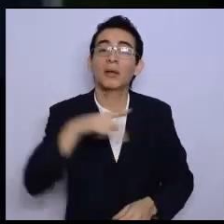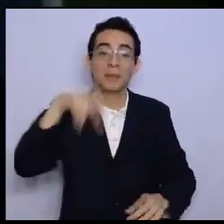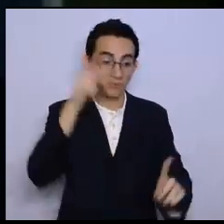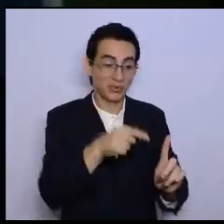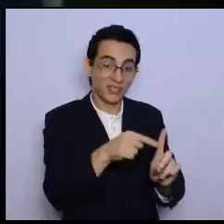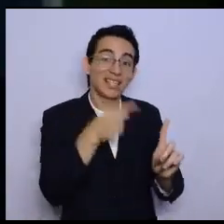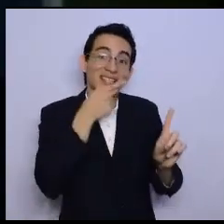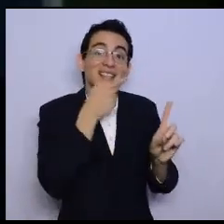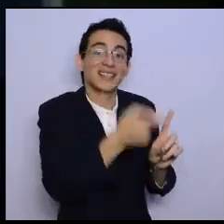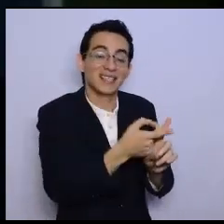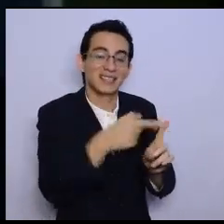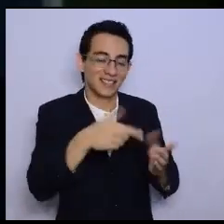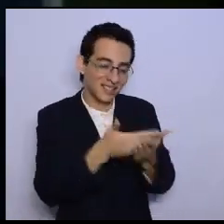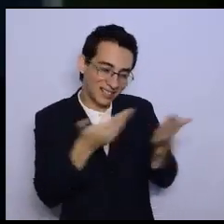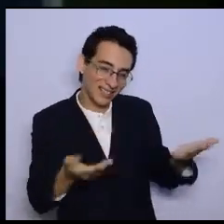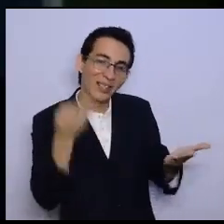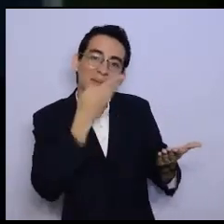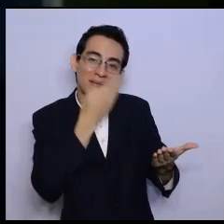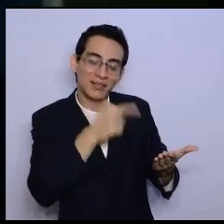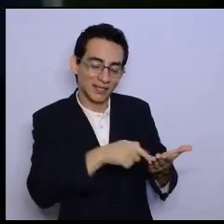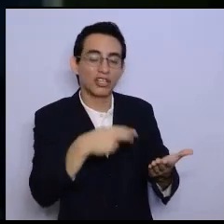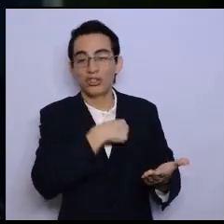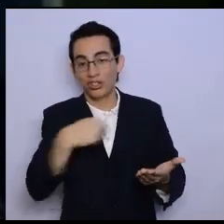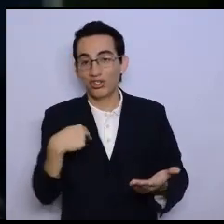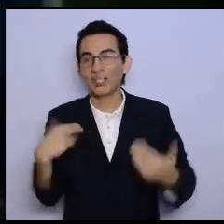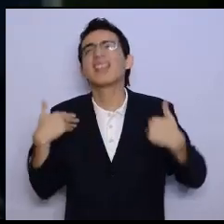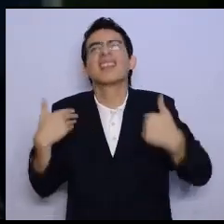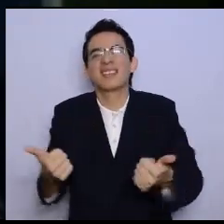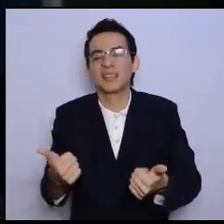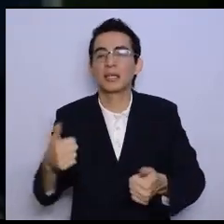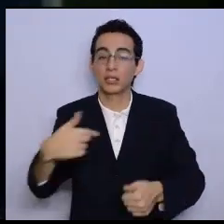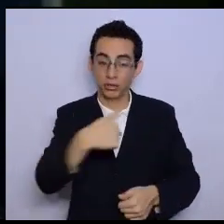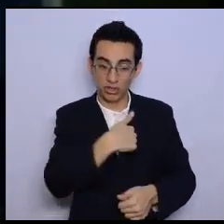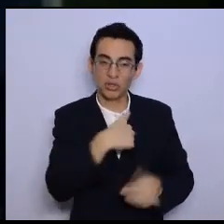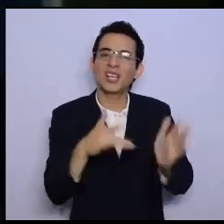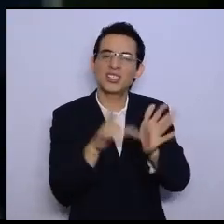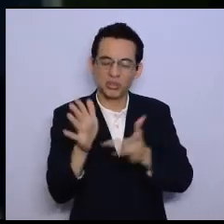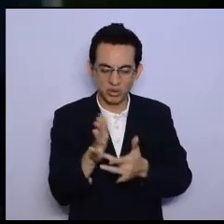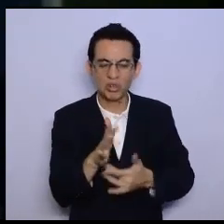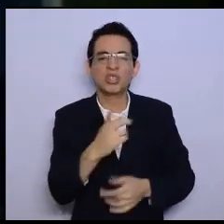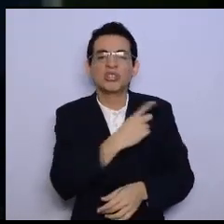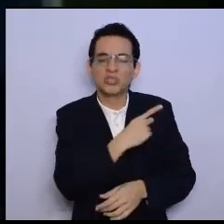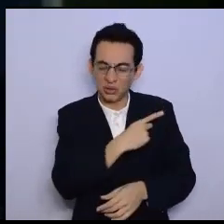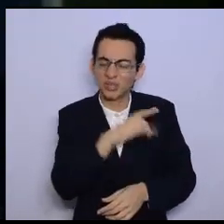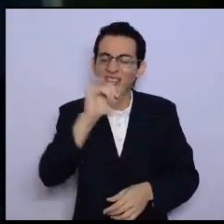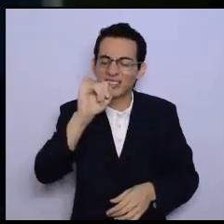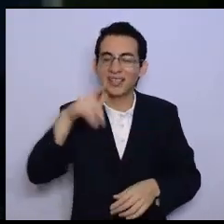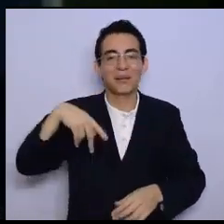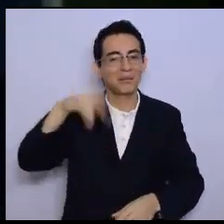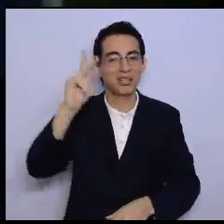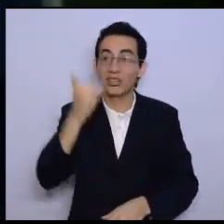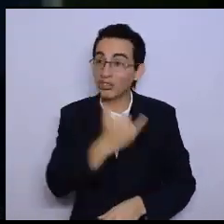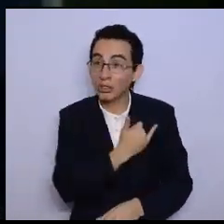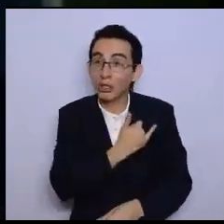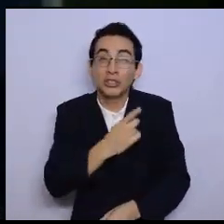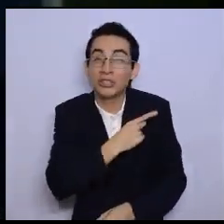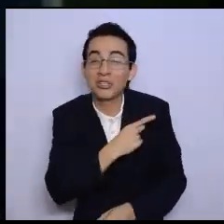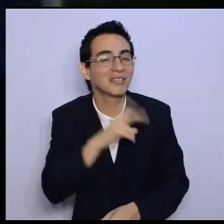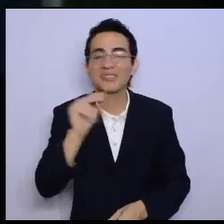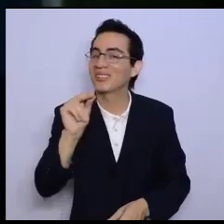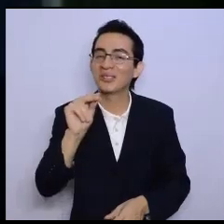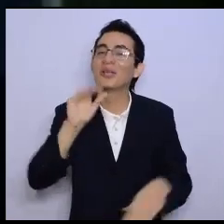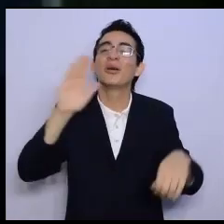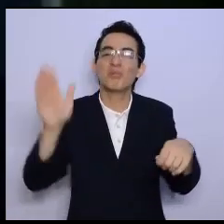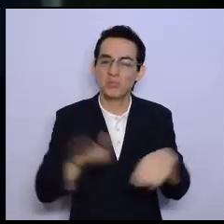contraste, que es de lo que tenemos que aprender. Me dejaréis solo, mas no estoy solo, porque el